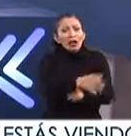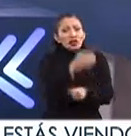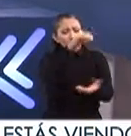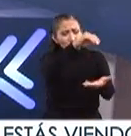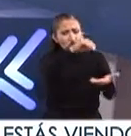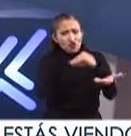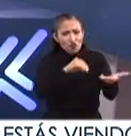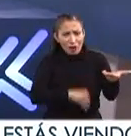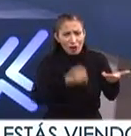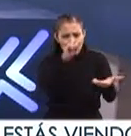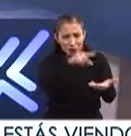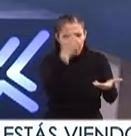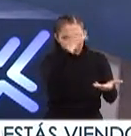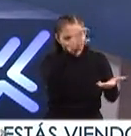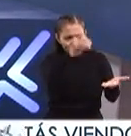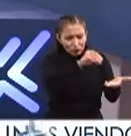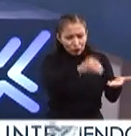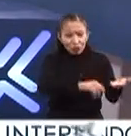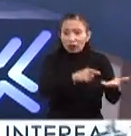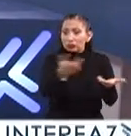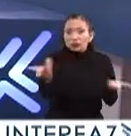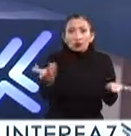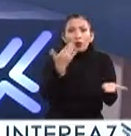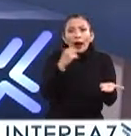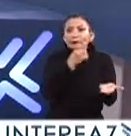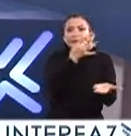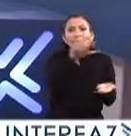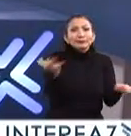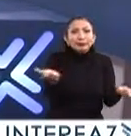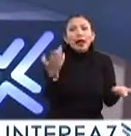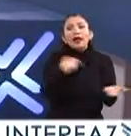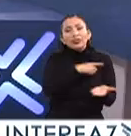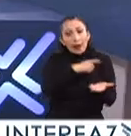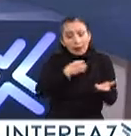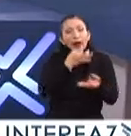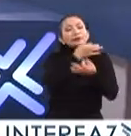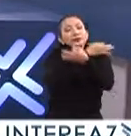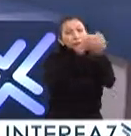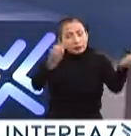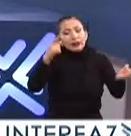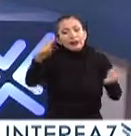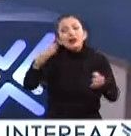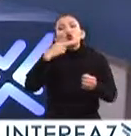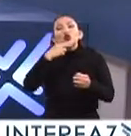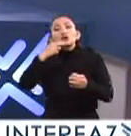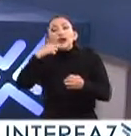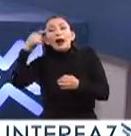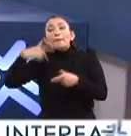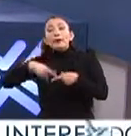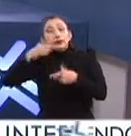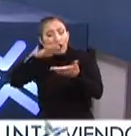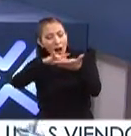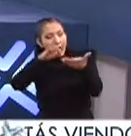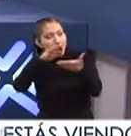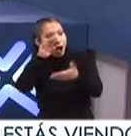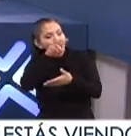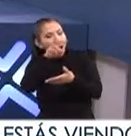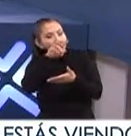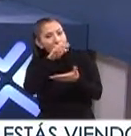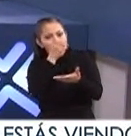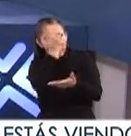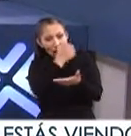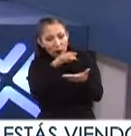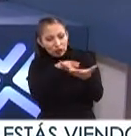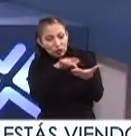que de ellas se derivan, pues se conozcan y se utilicen con sus diferentes destinatarios, ¿no? Entonces, bajo esta